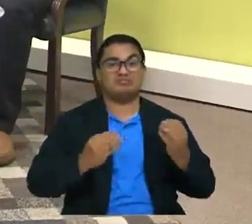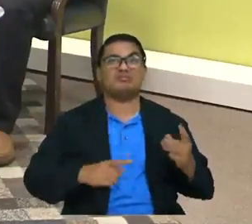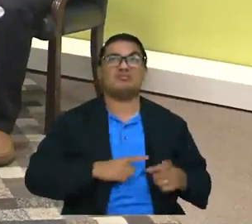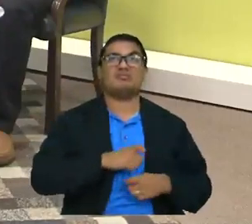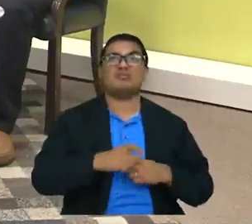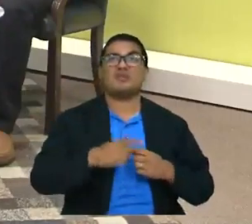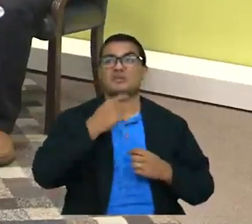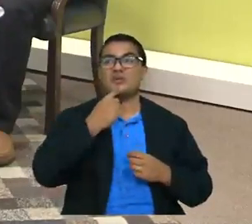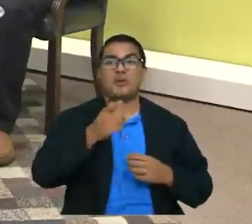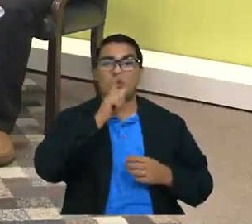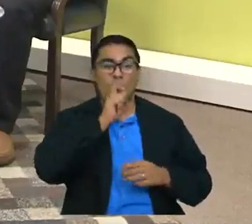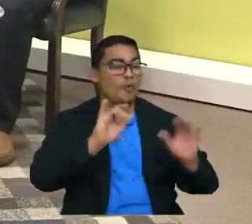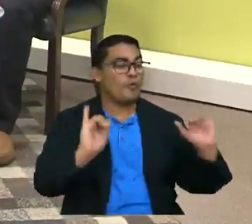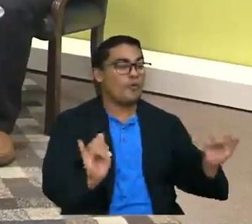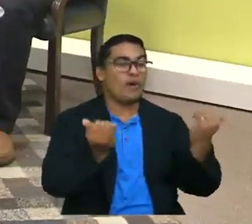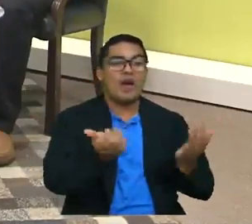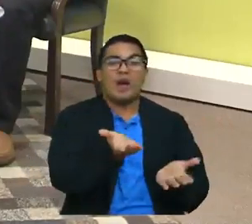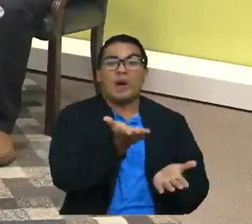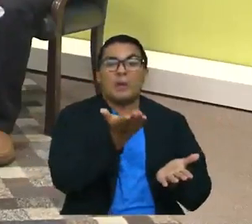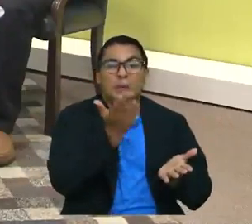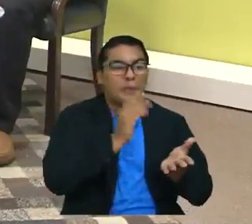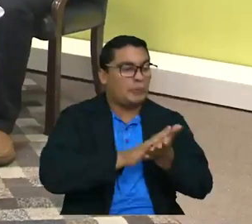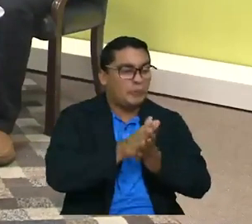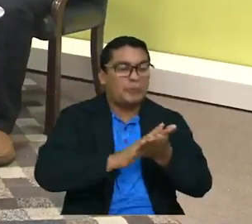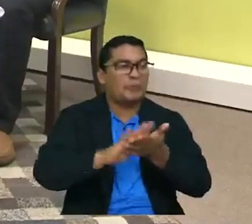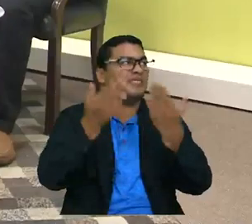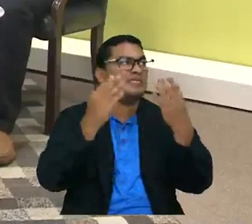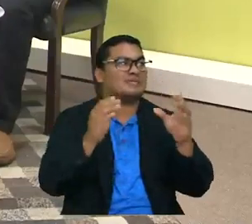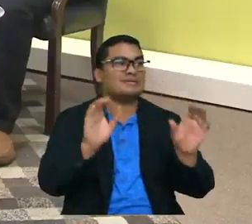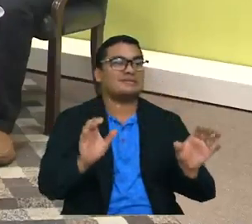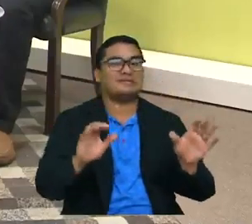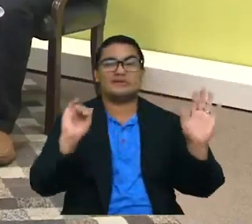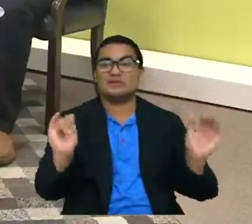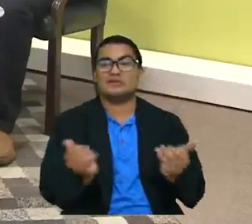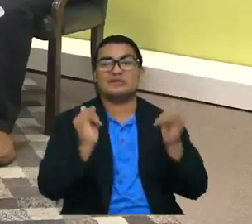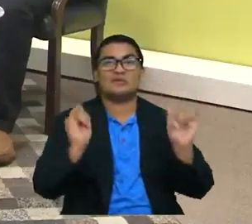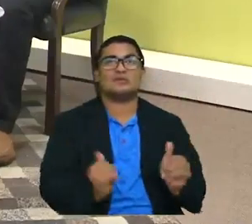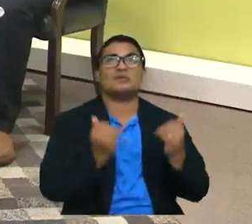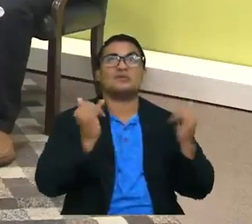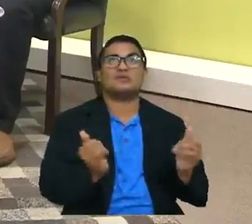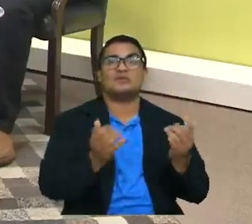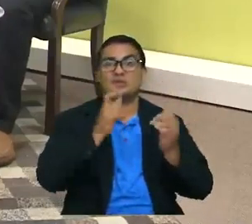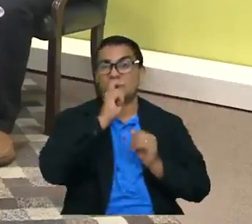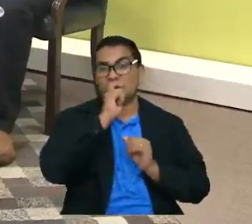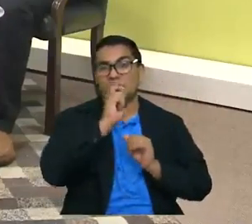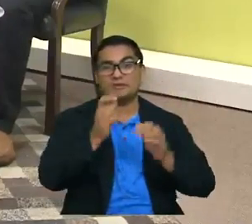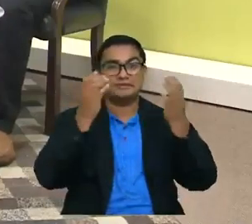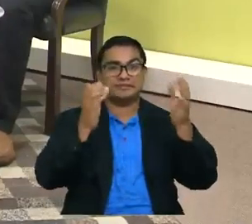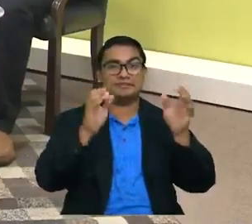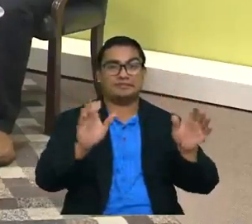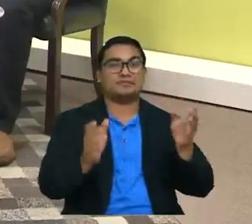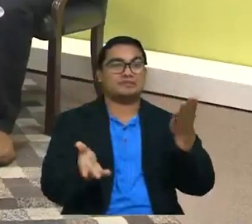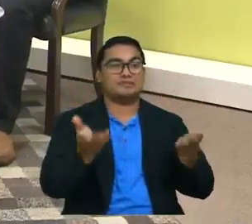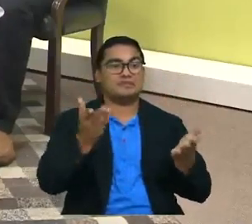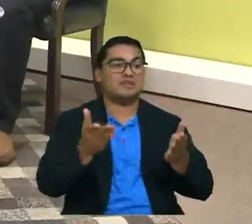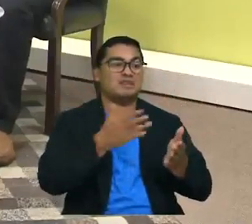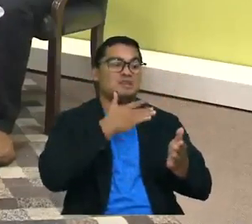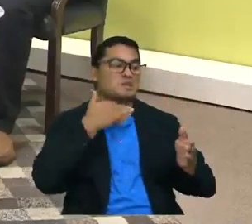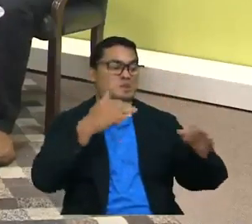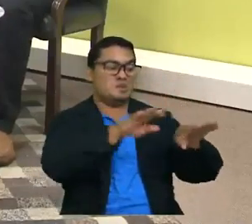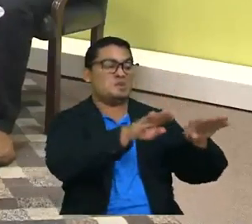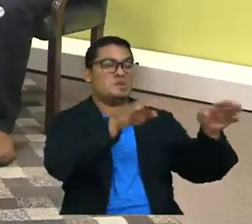tocando, les gusta jugar con tierra, les gusta andar tocando los juguetes, manipular cosas que a lo mejor están contaminadas